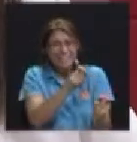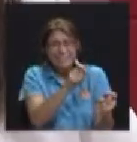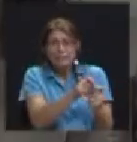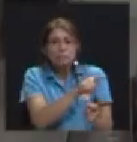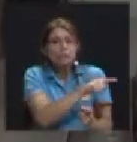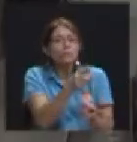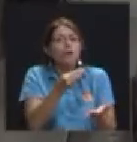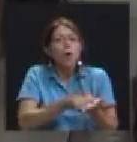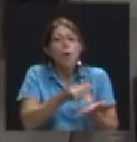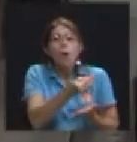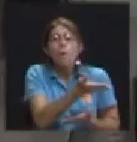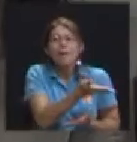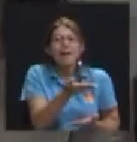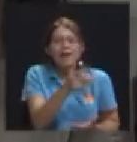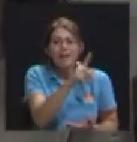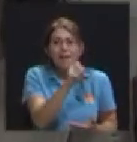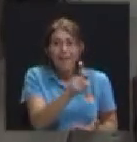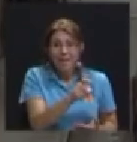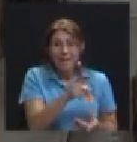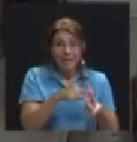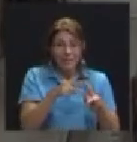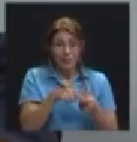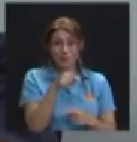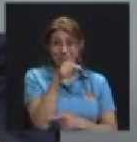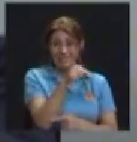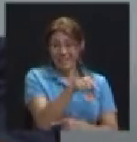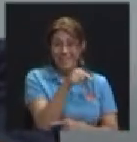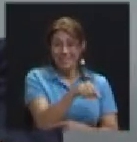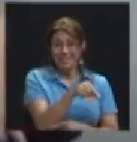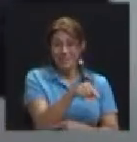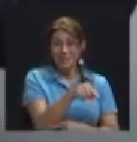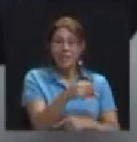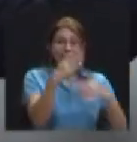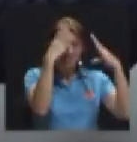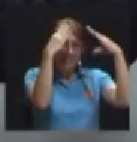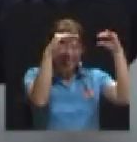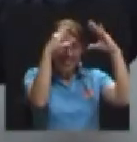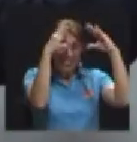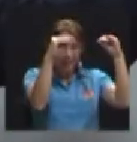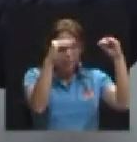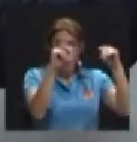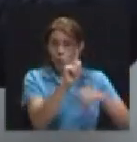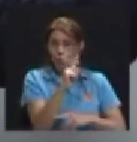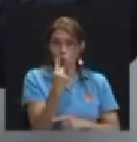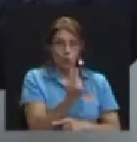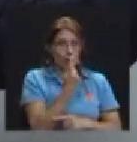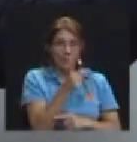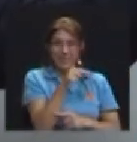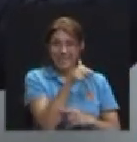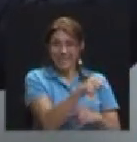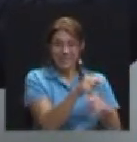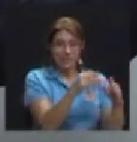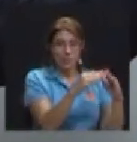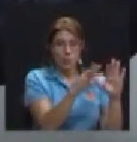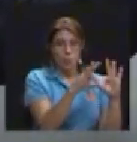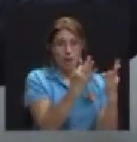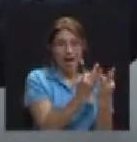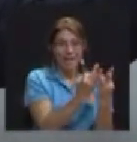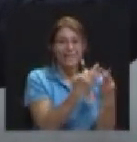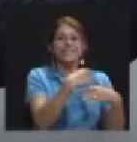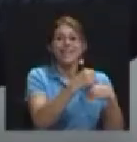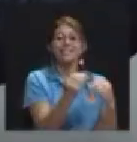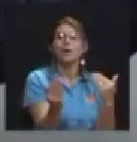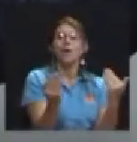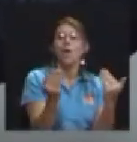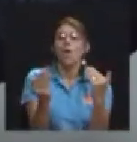Entonces, ese es el dato de las cosas que no solo ese hogar, sino todos los hogares. Por cierto, hay